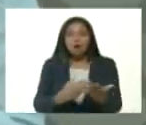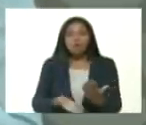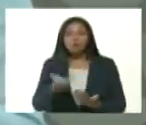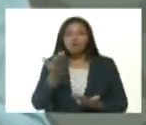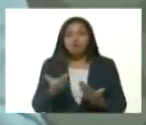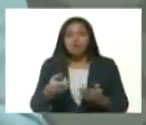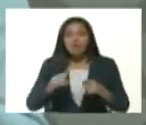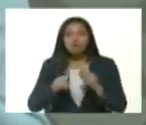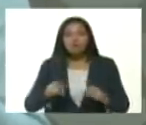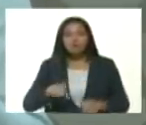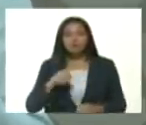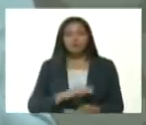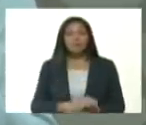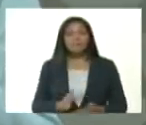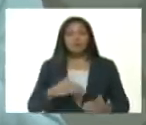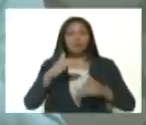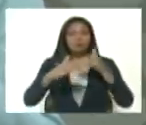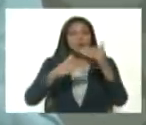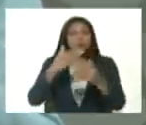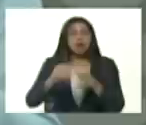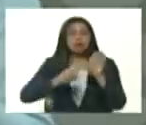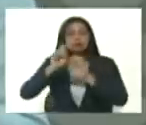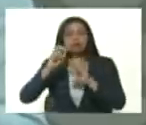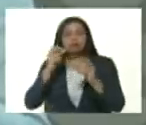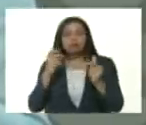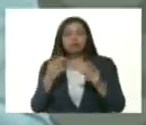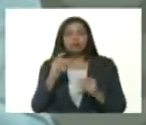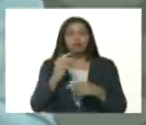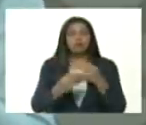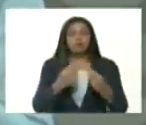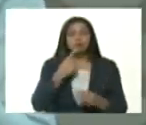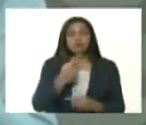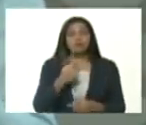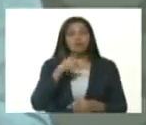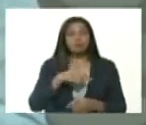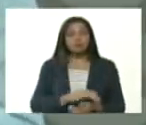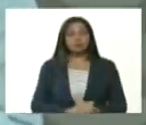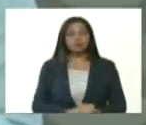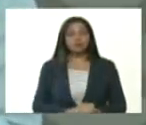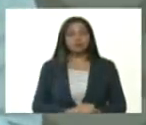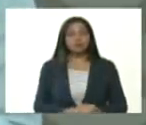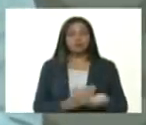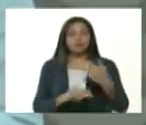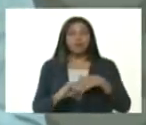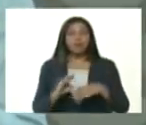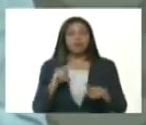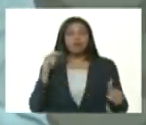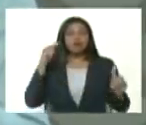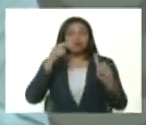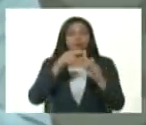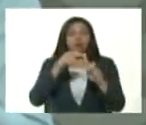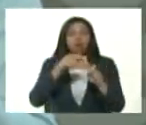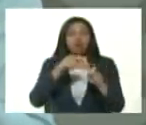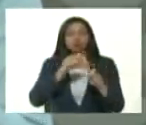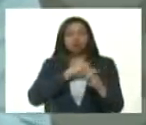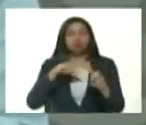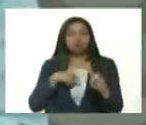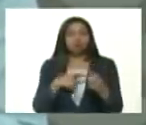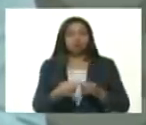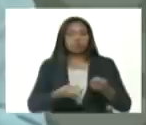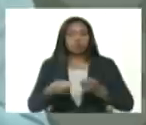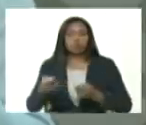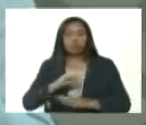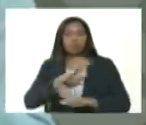las posibilidades y vamos viendo la efectividad. Usted lo ha dicho, todavía no hemos llegado al punto de